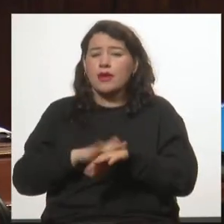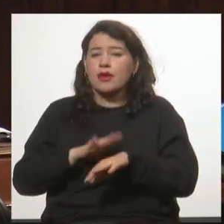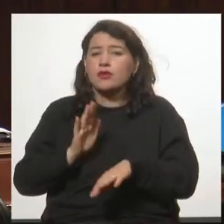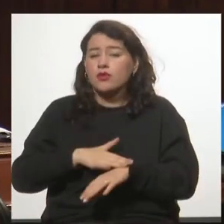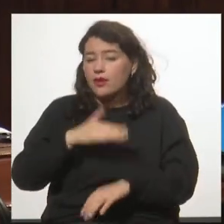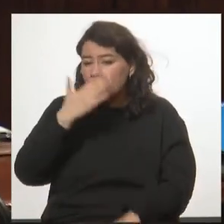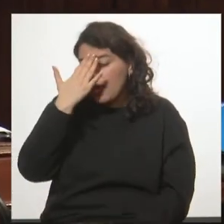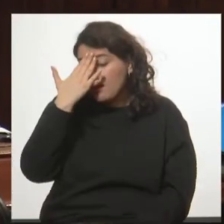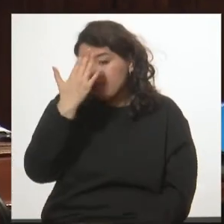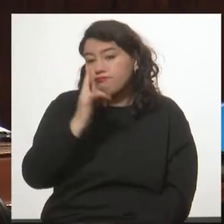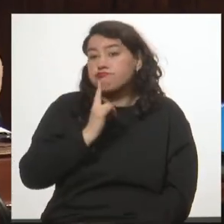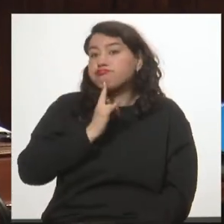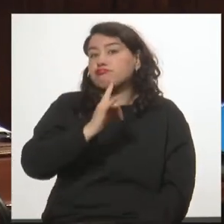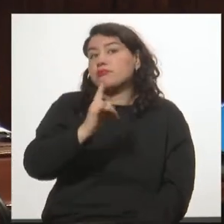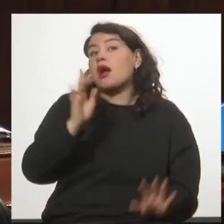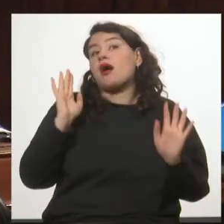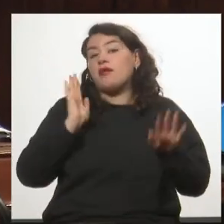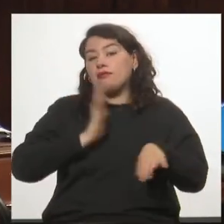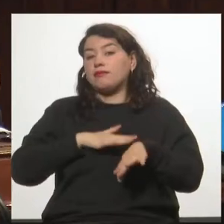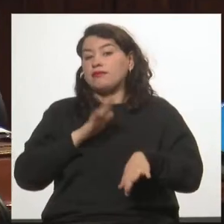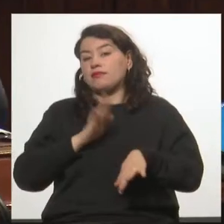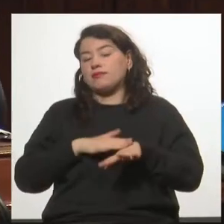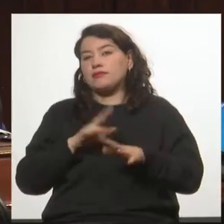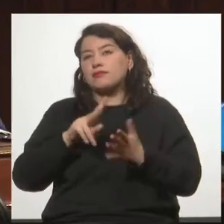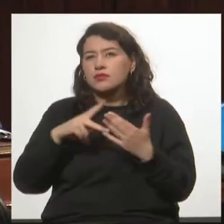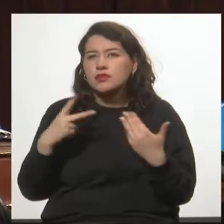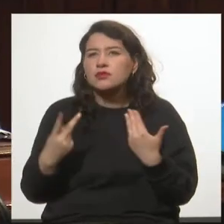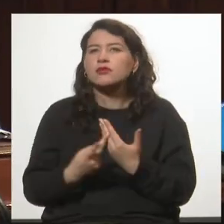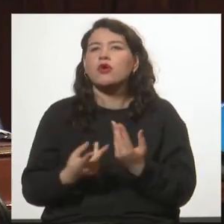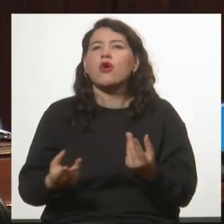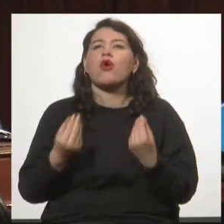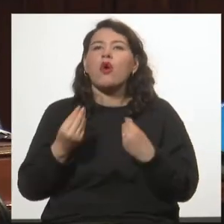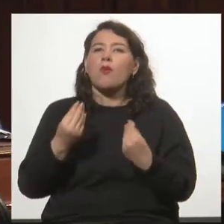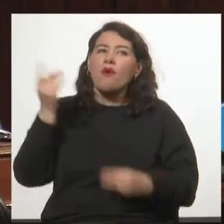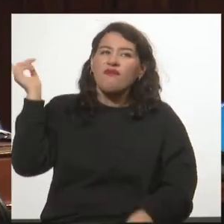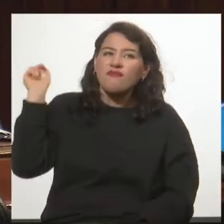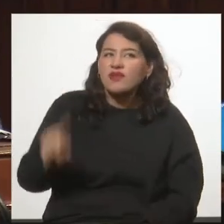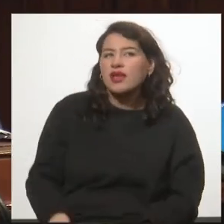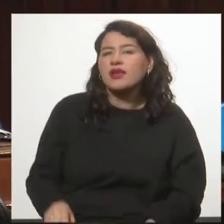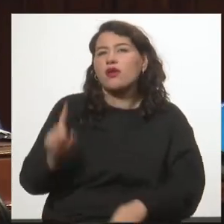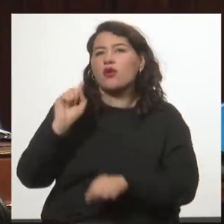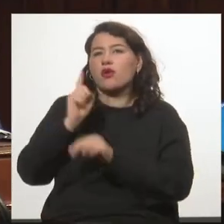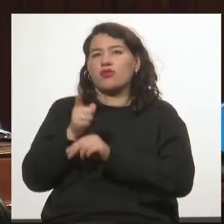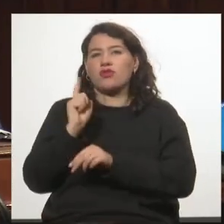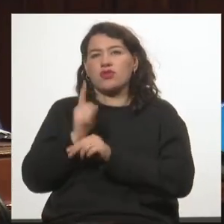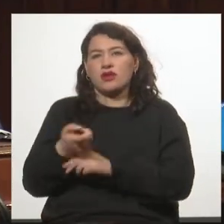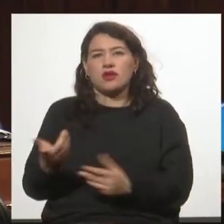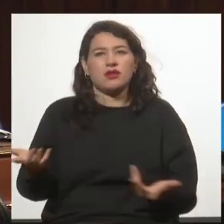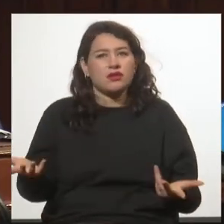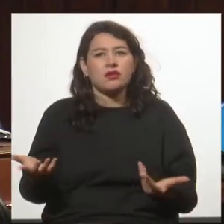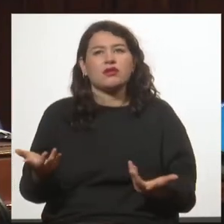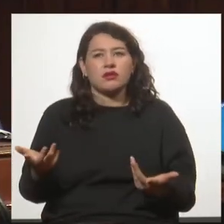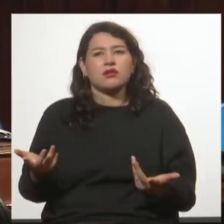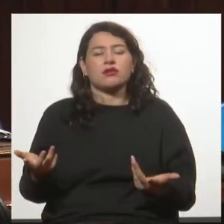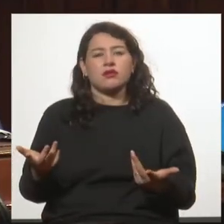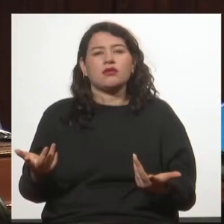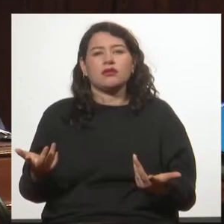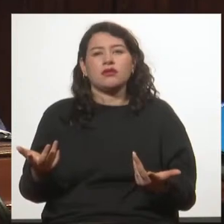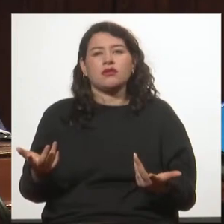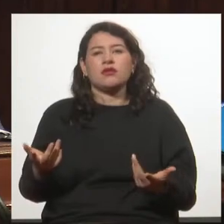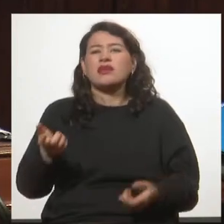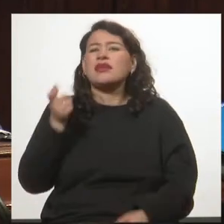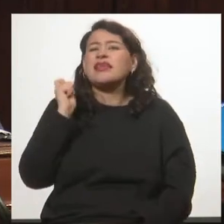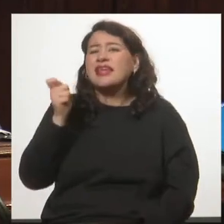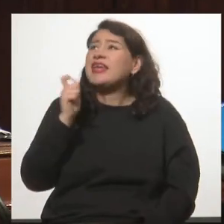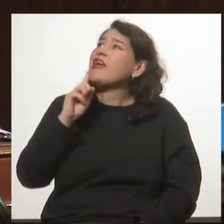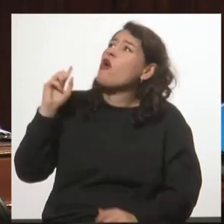del proyecto de donde emanaban las órdenes habitando a la gerencia general quien